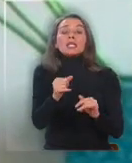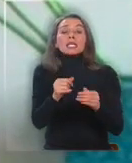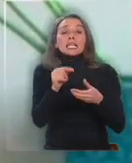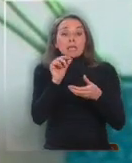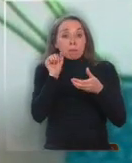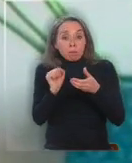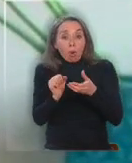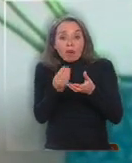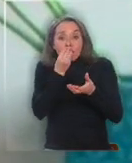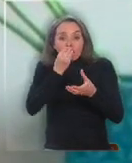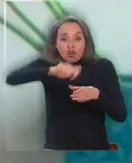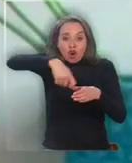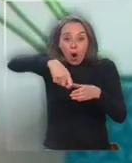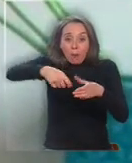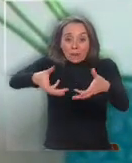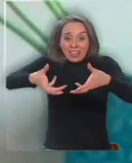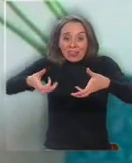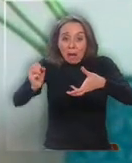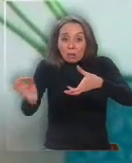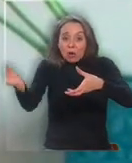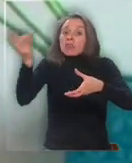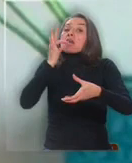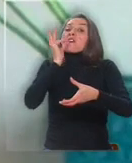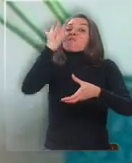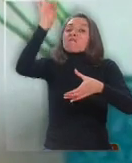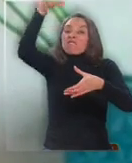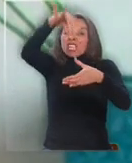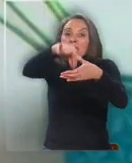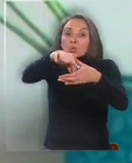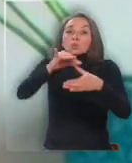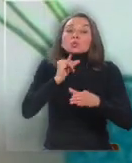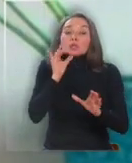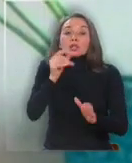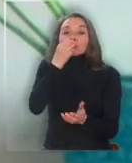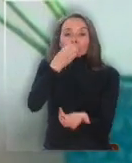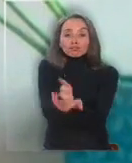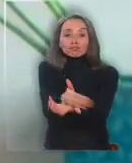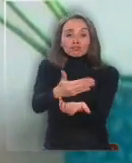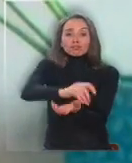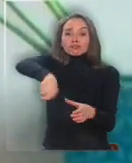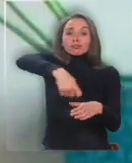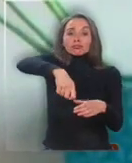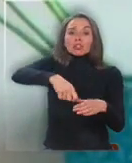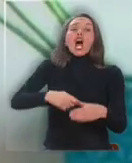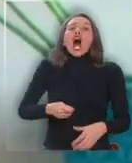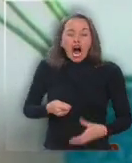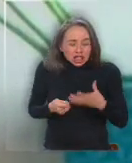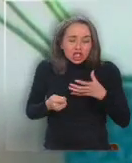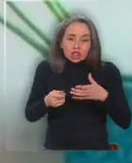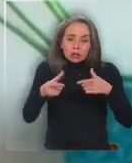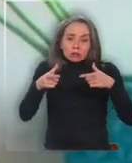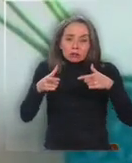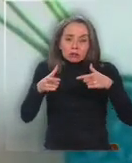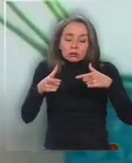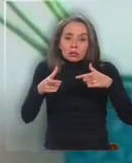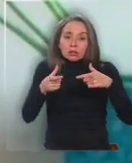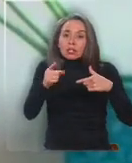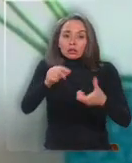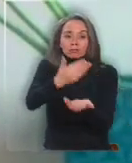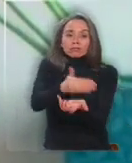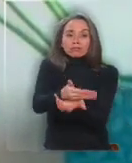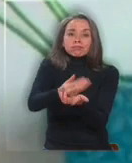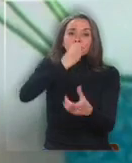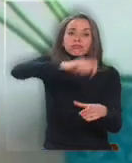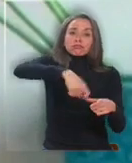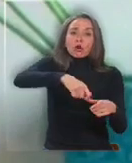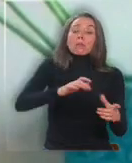o no. Pero ¿qué es lo que podría haber pasado? Que la persona que estuvo manipulando esa comida haya estornudado, por ejemplo, en la comida,